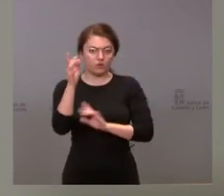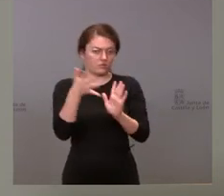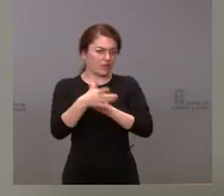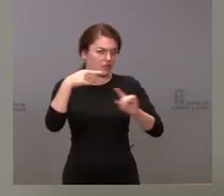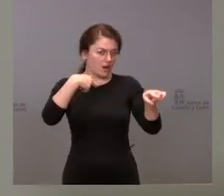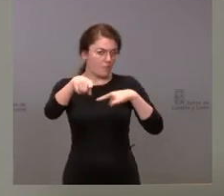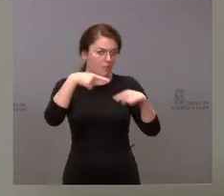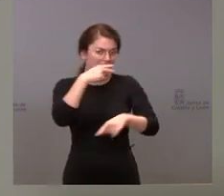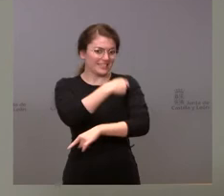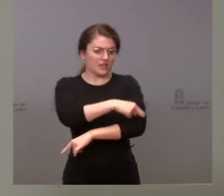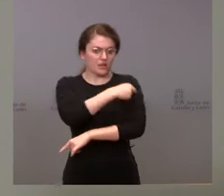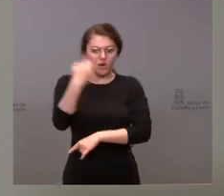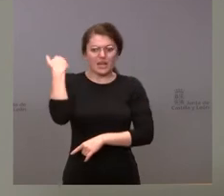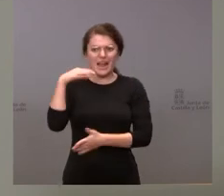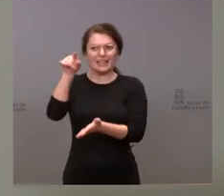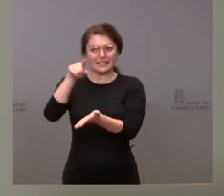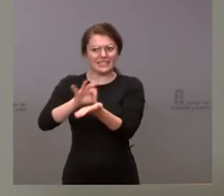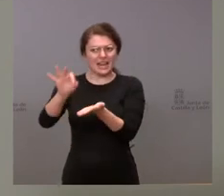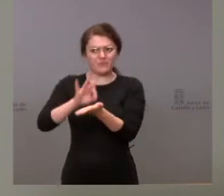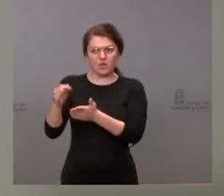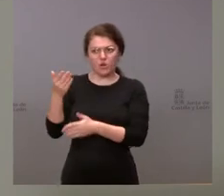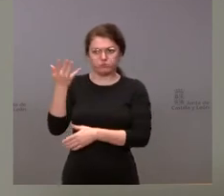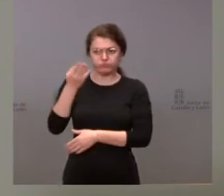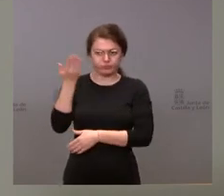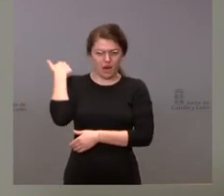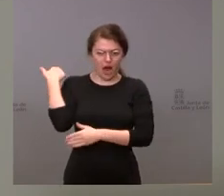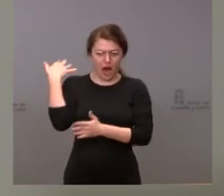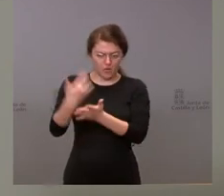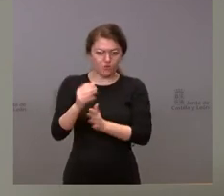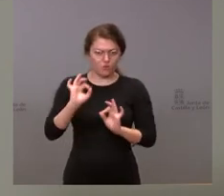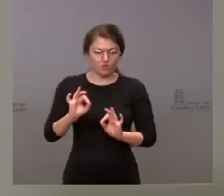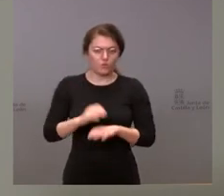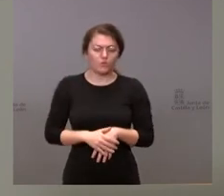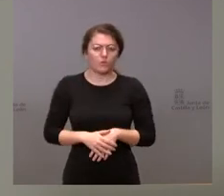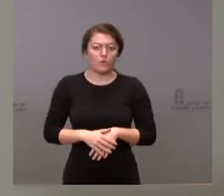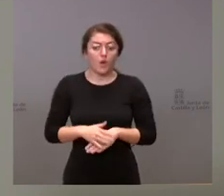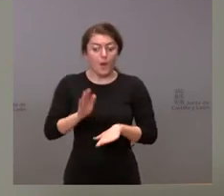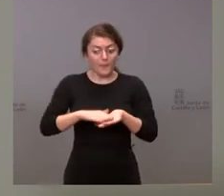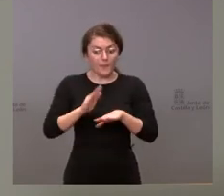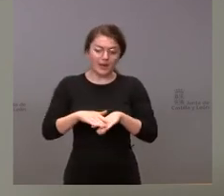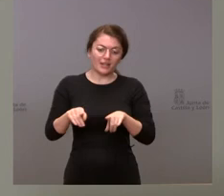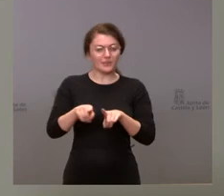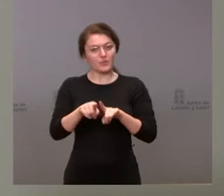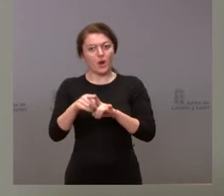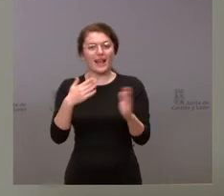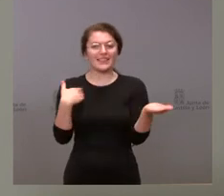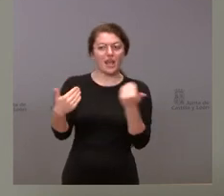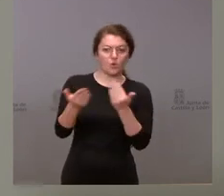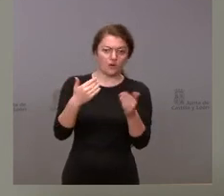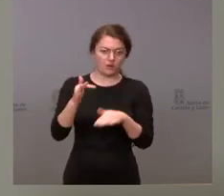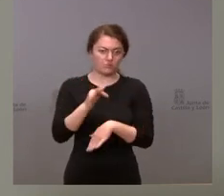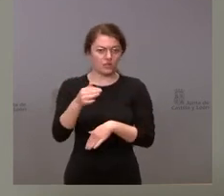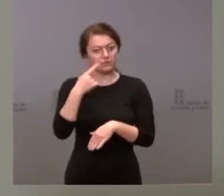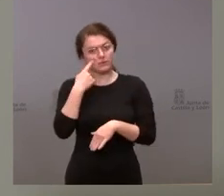realizando el servicio desde hace varios años efectivamente con el ánimo de dialogar y de expresarle